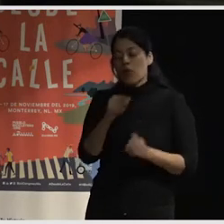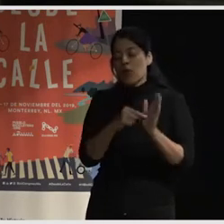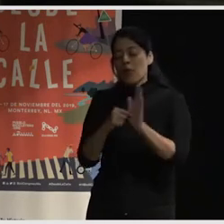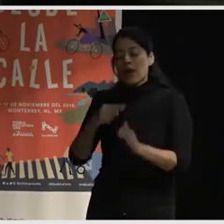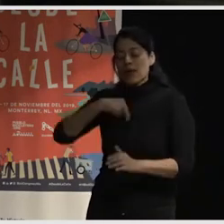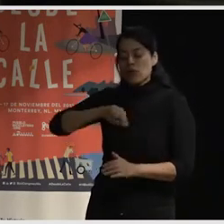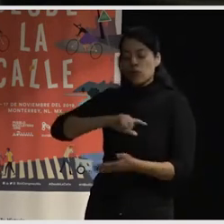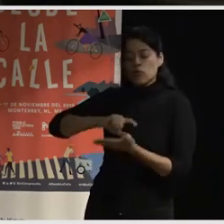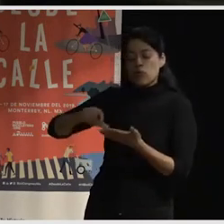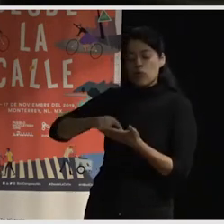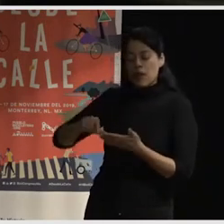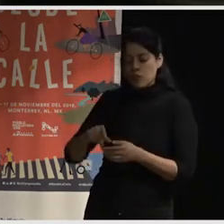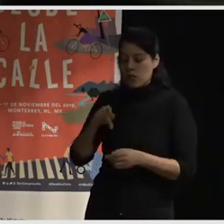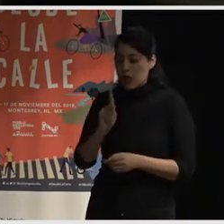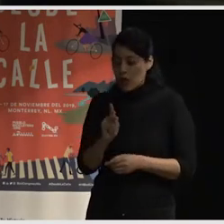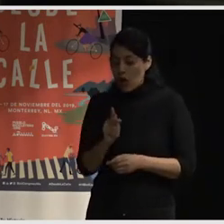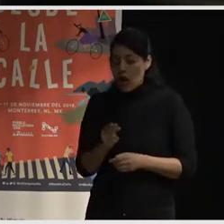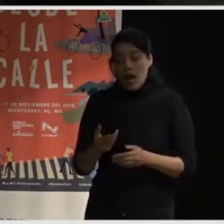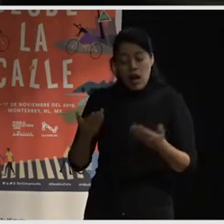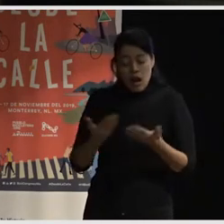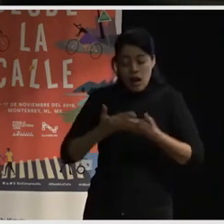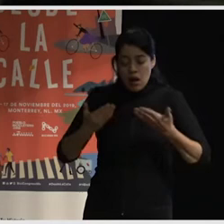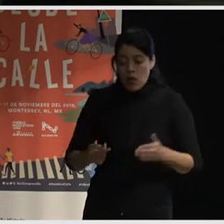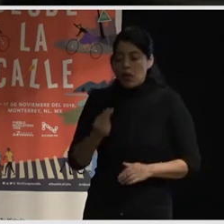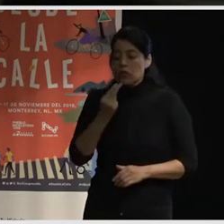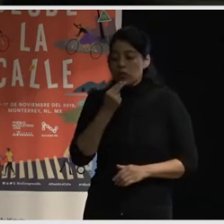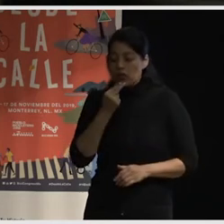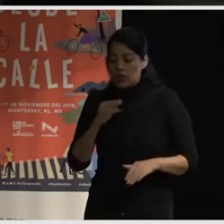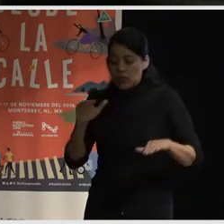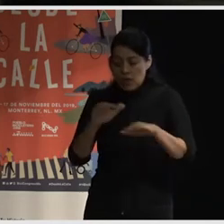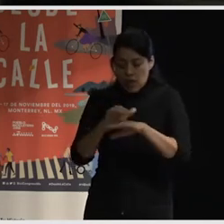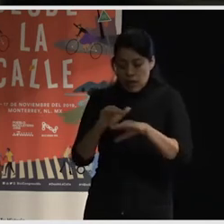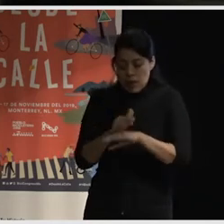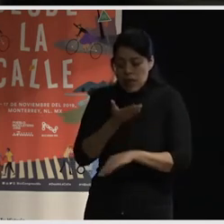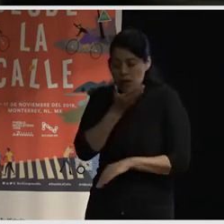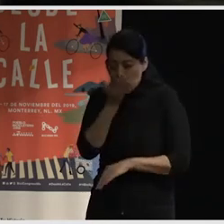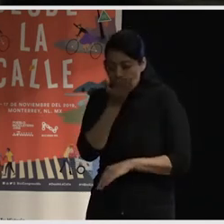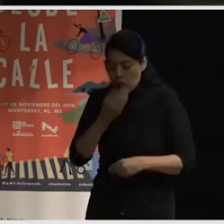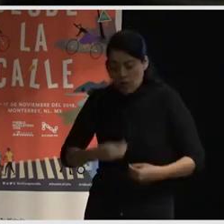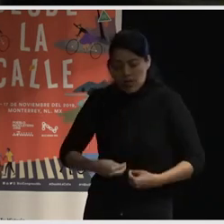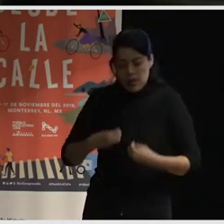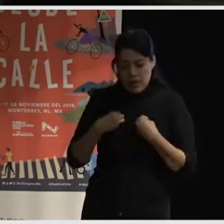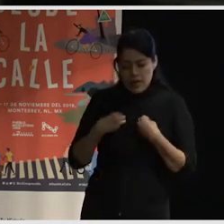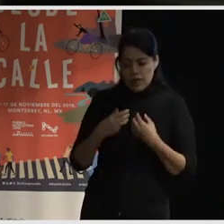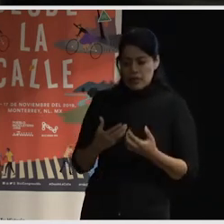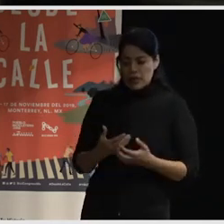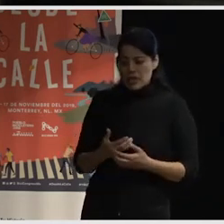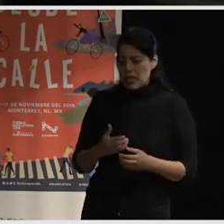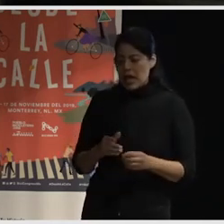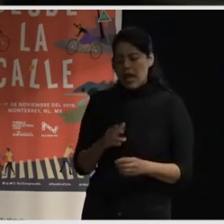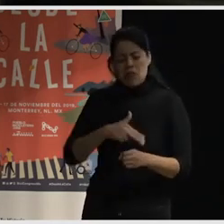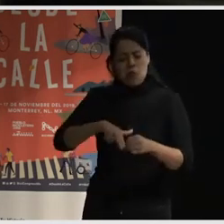más bien para desarrollar hábitos que no nos estén llevando este escenario que nos muestras al final la híper